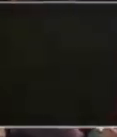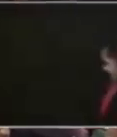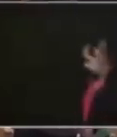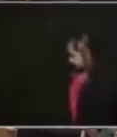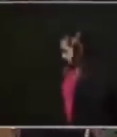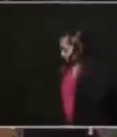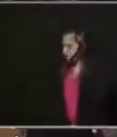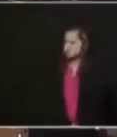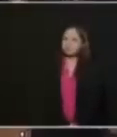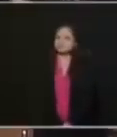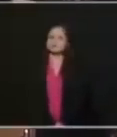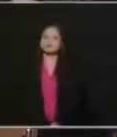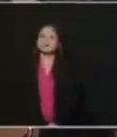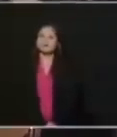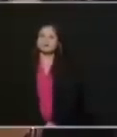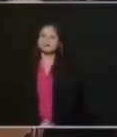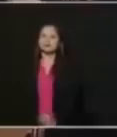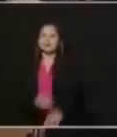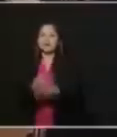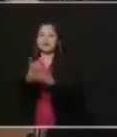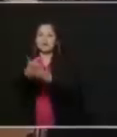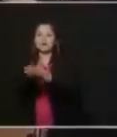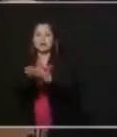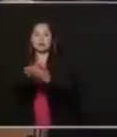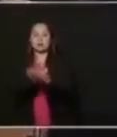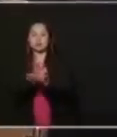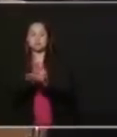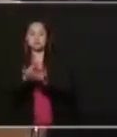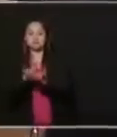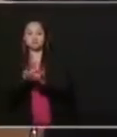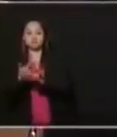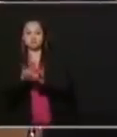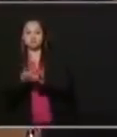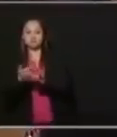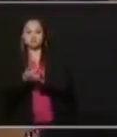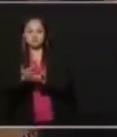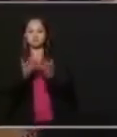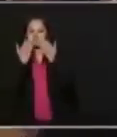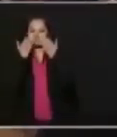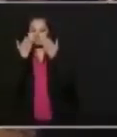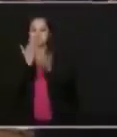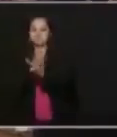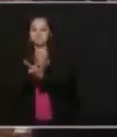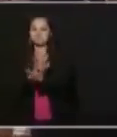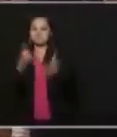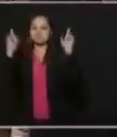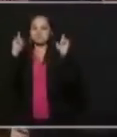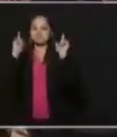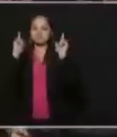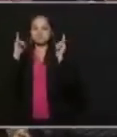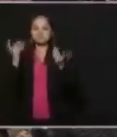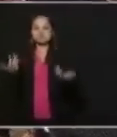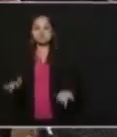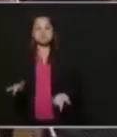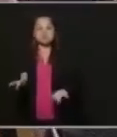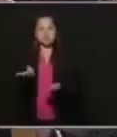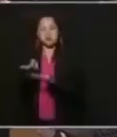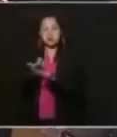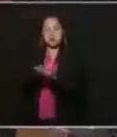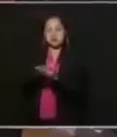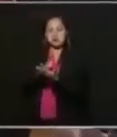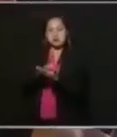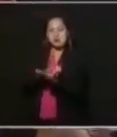Transparentar la nómina y nada de que además del sueldo hay